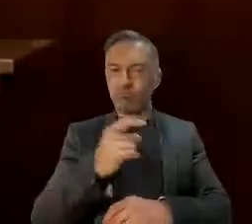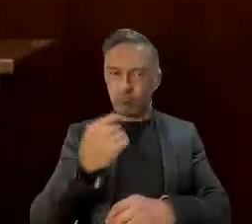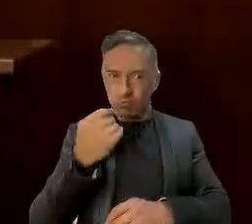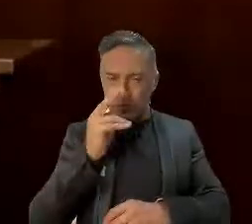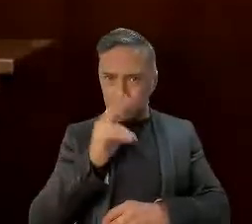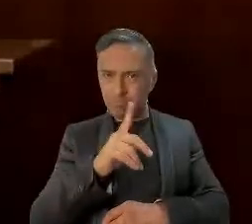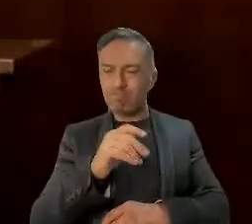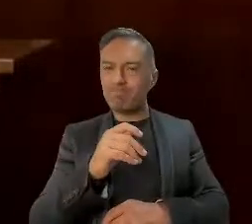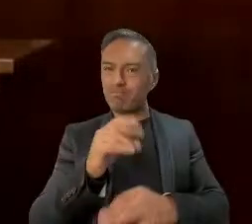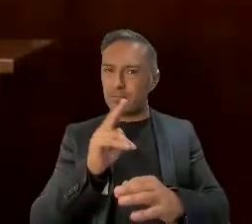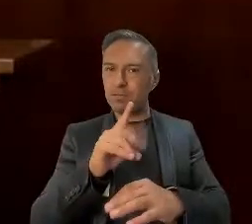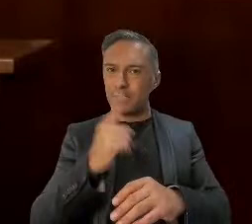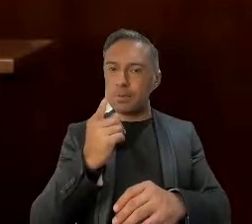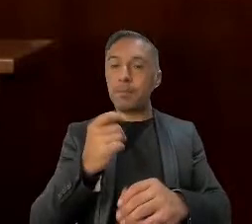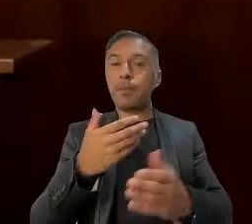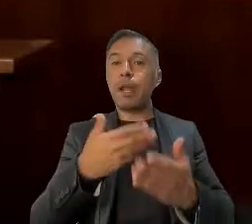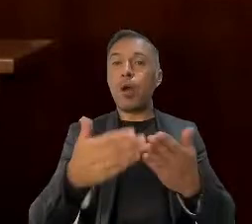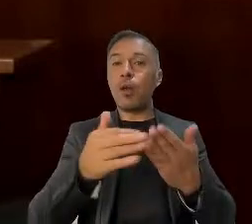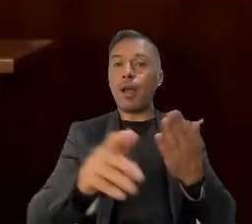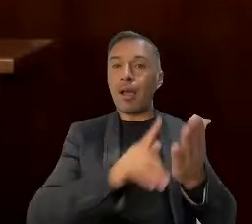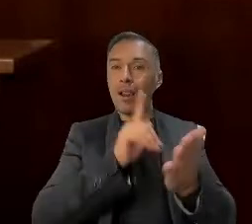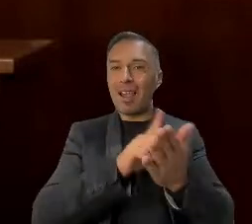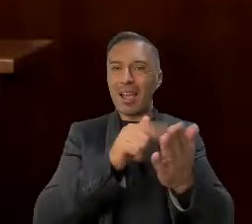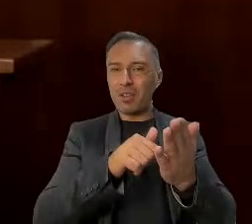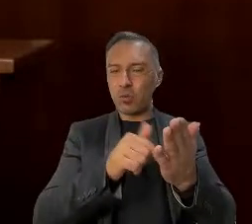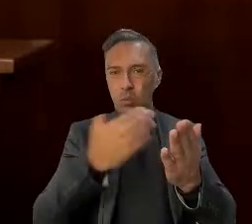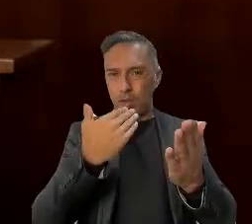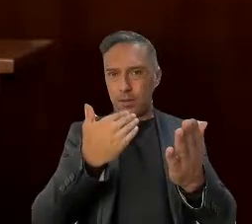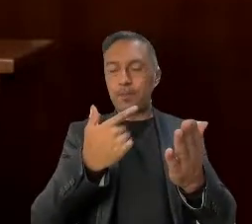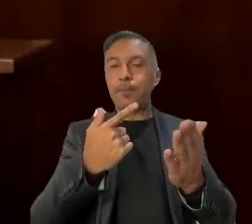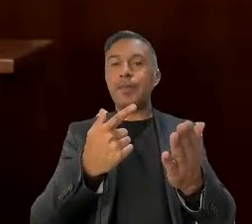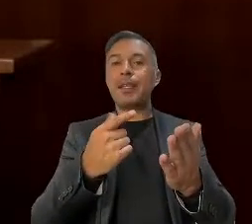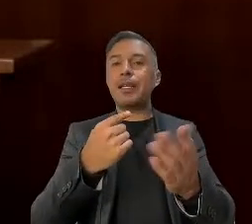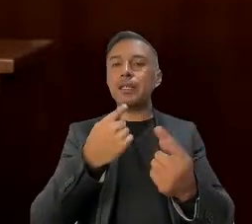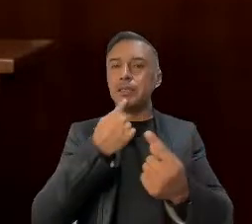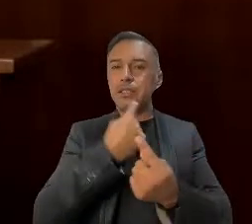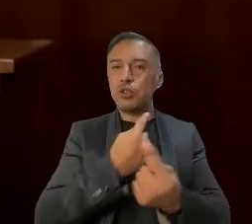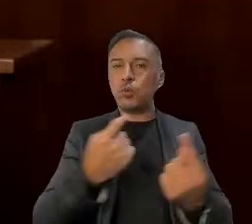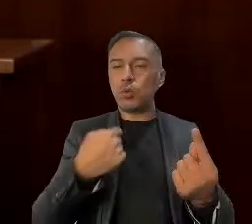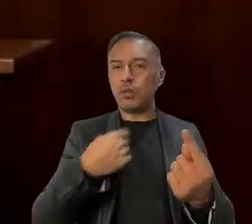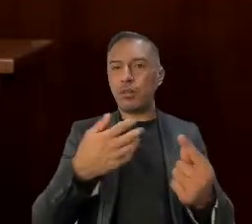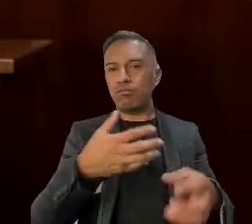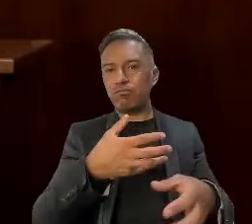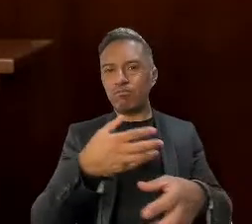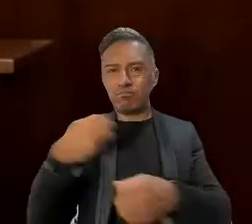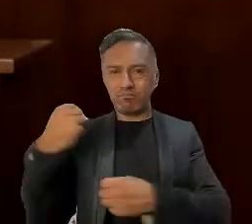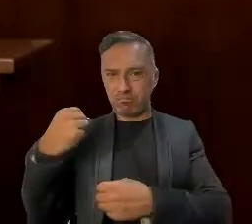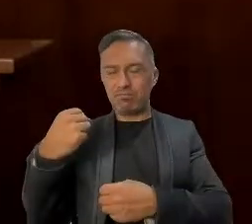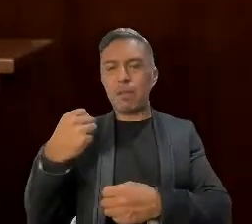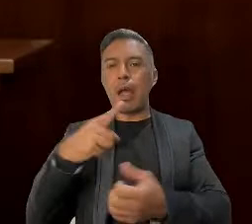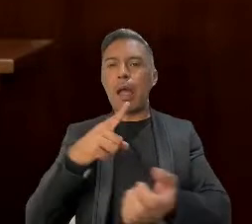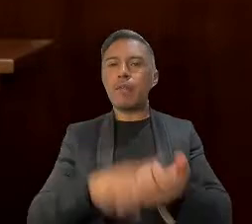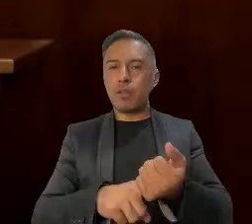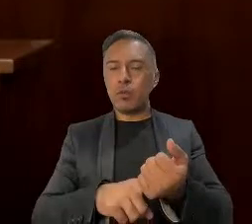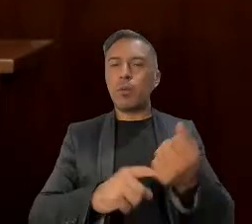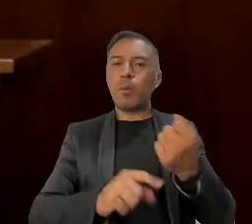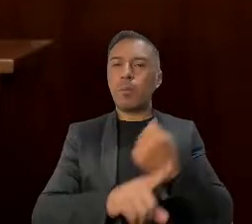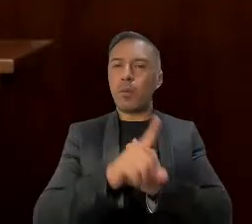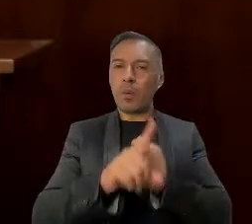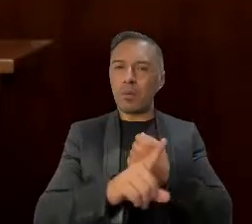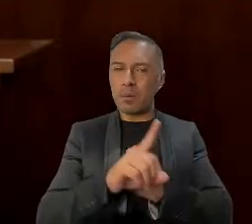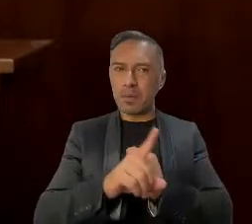bastante de lo estipulado en nuestras leyes la sustracción de menores se ha convertido en un problema que se desarrolla